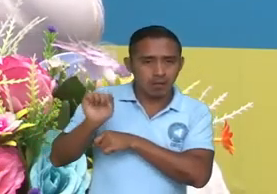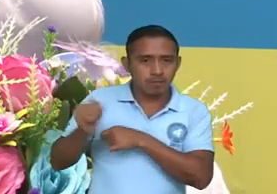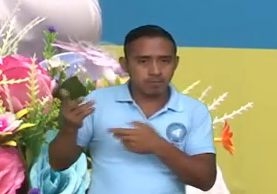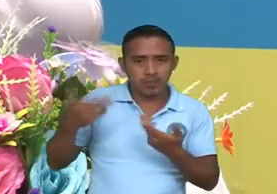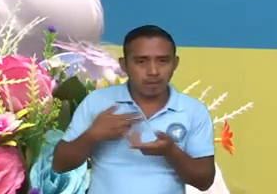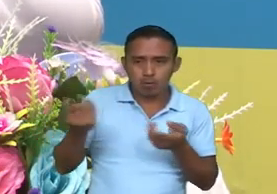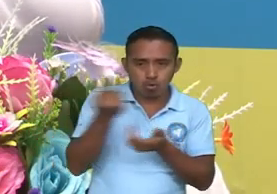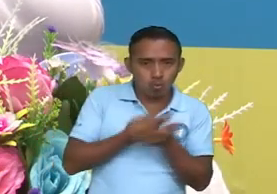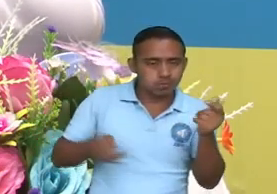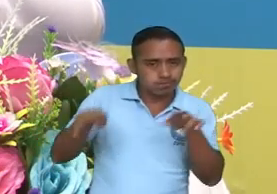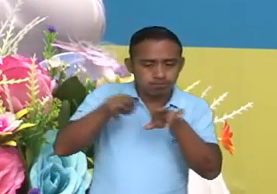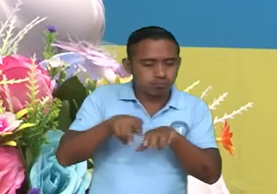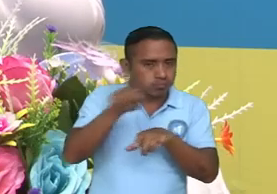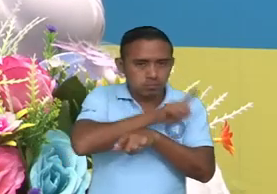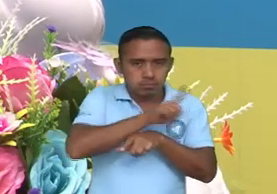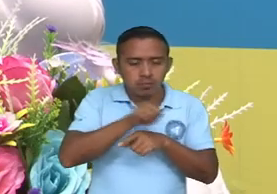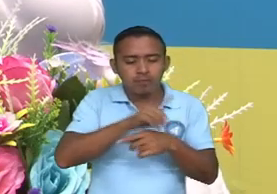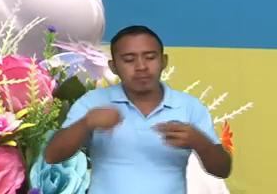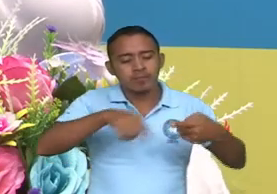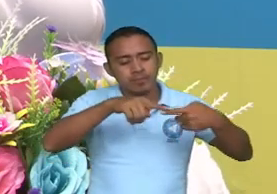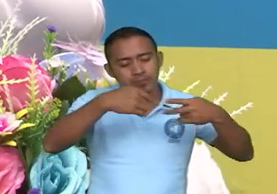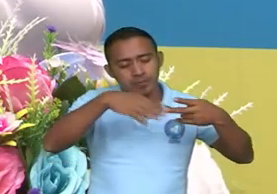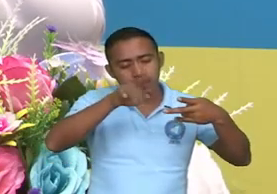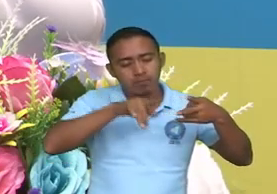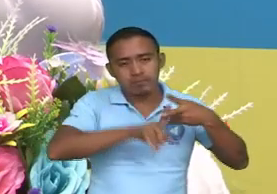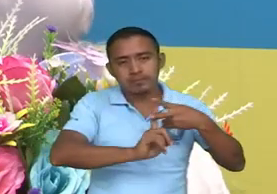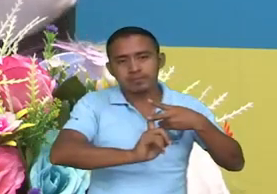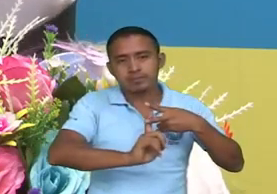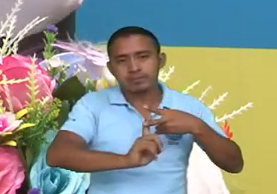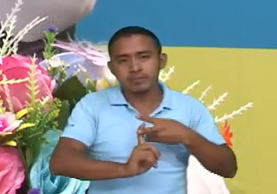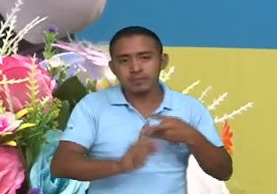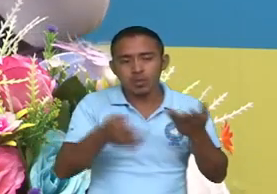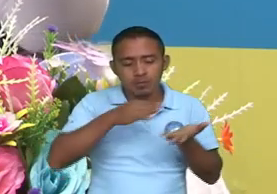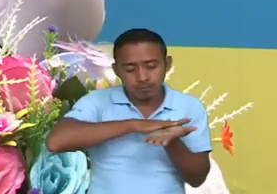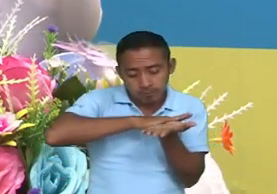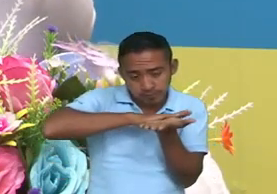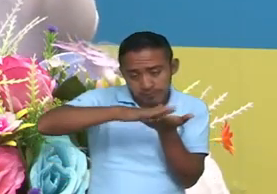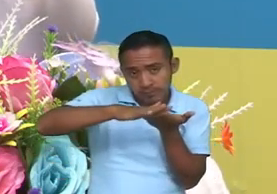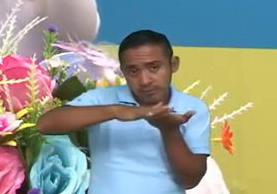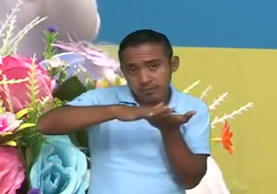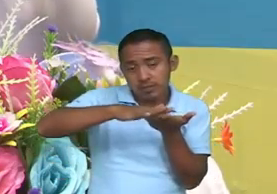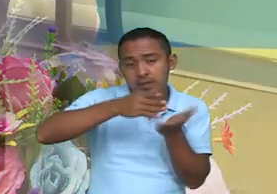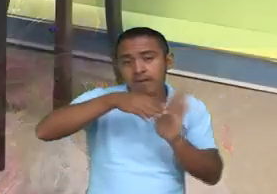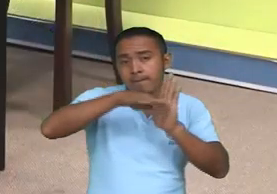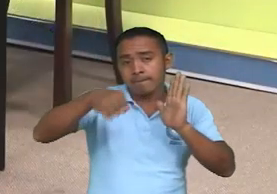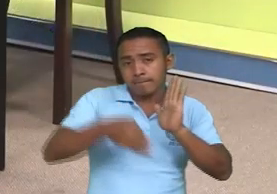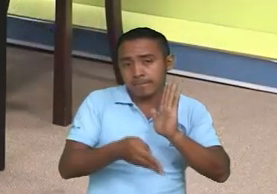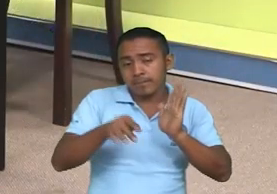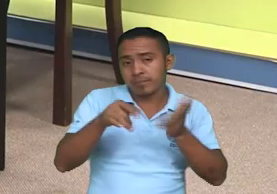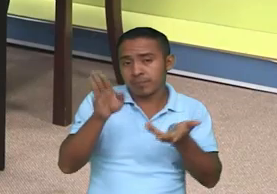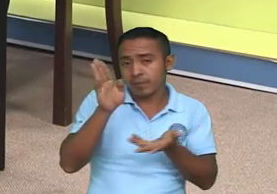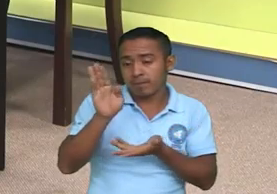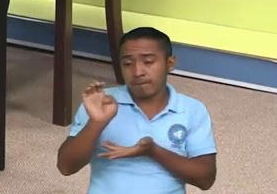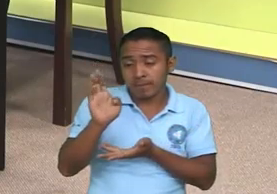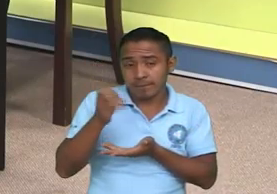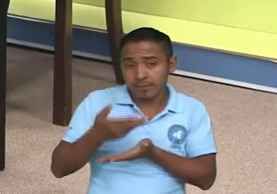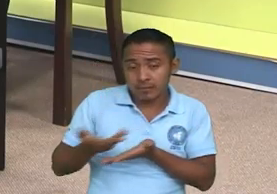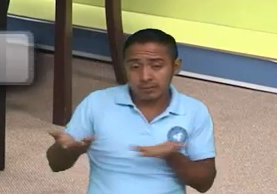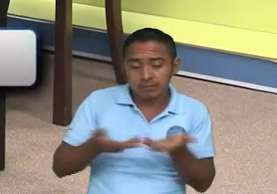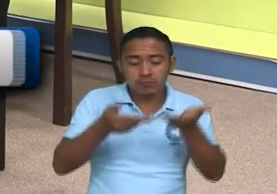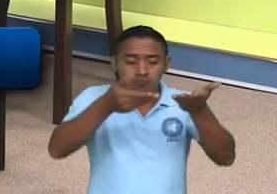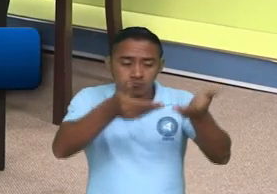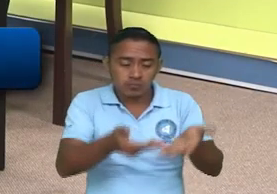una cohabitación con el bebé, pero no dentro de la misma cama. O sea, que el bebé duerma en nuestro cuarto cercano para que nosotros podamos tener una